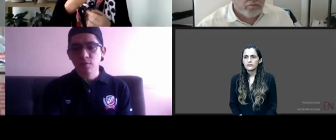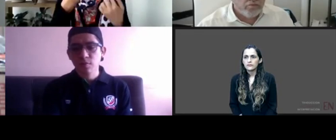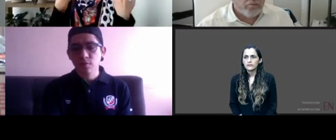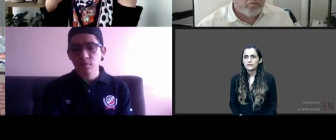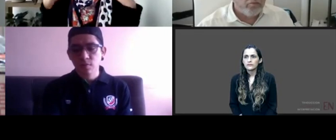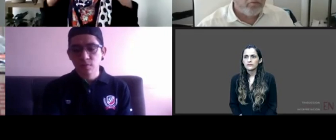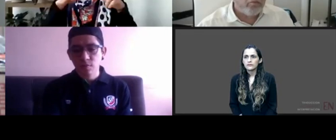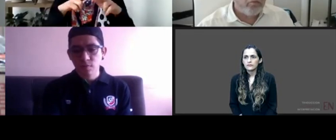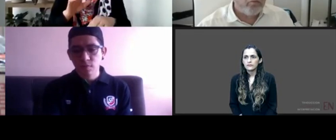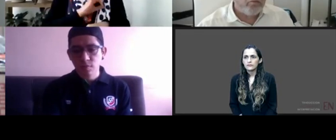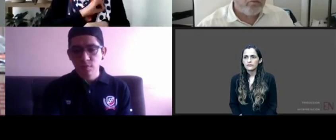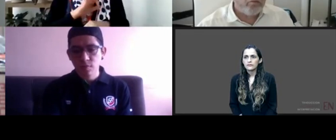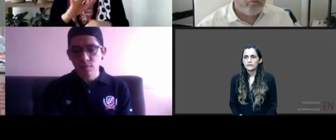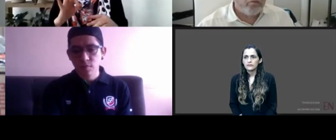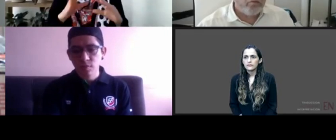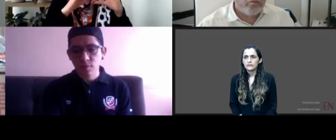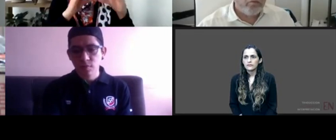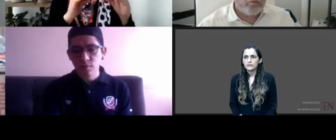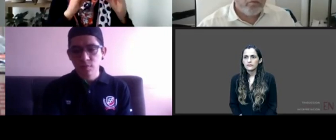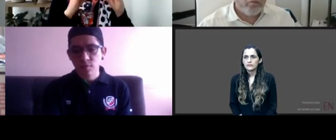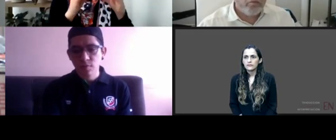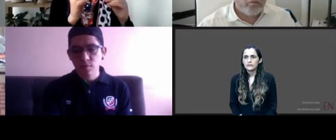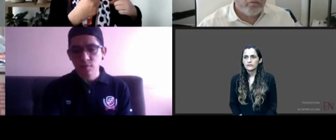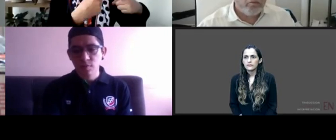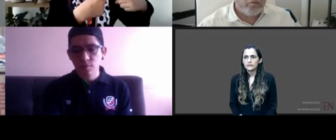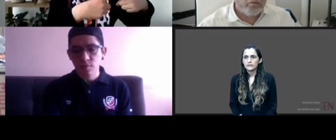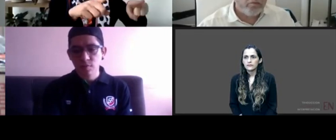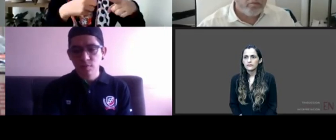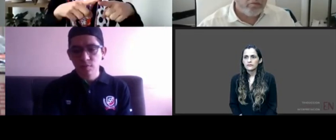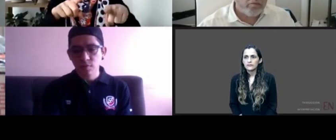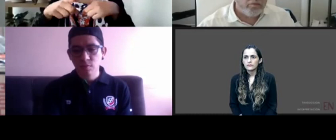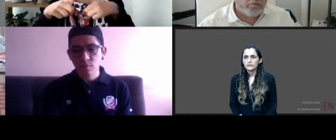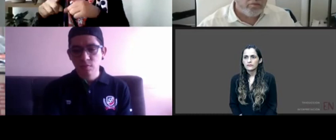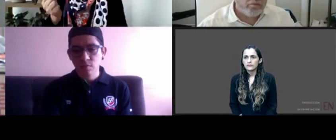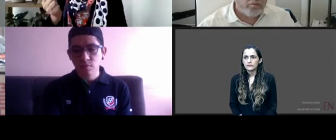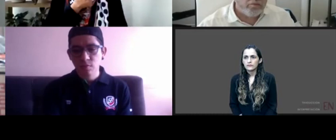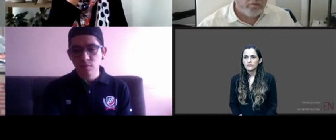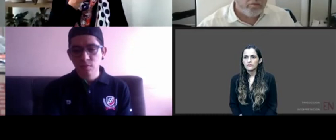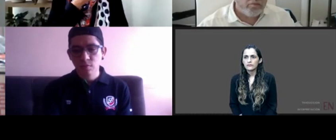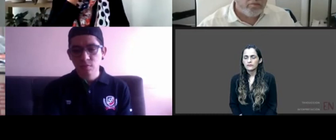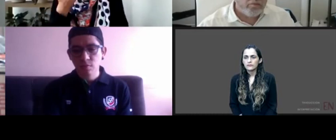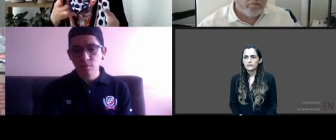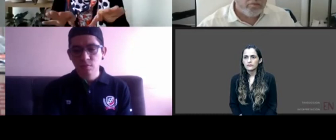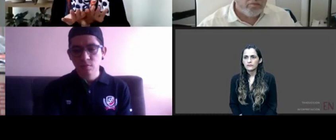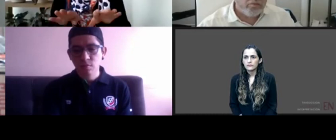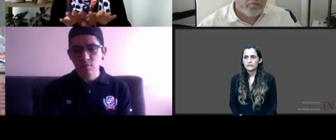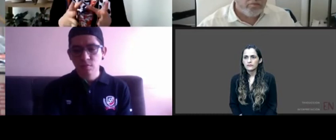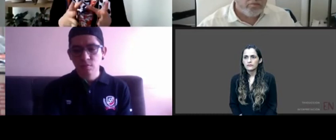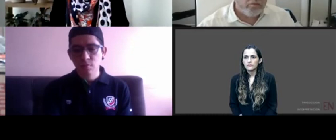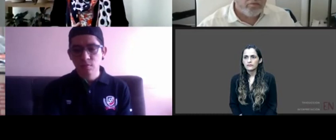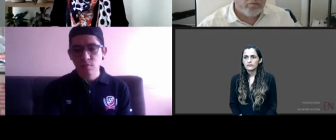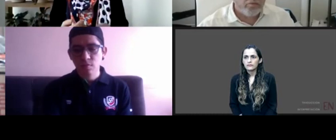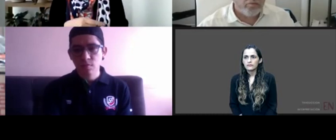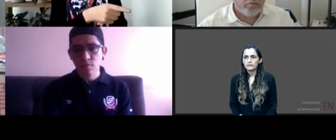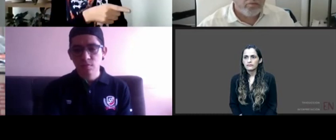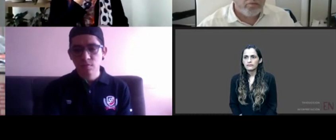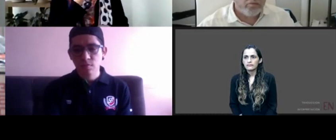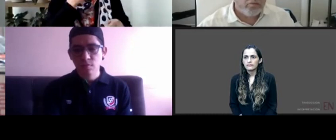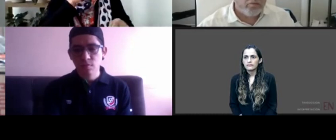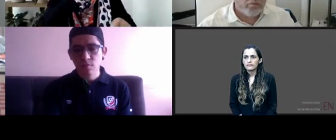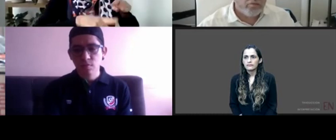alumnos ciegos, sordos, con alguna otra discapacidad, van a estar todos juntos en un aula, sí